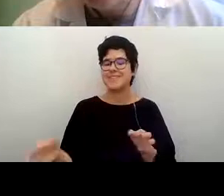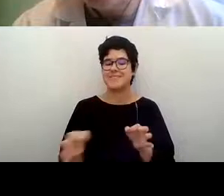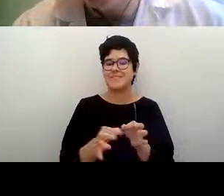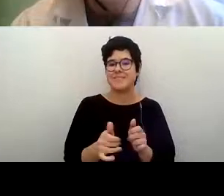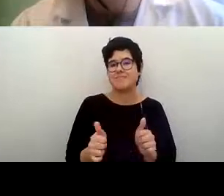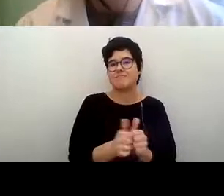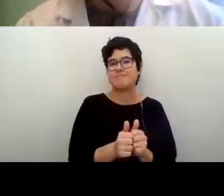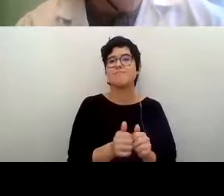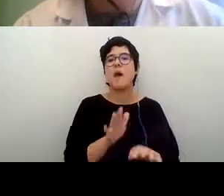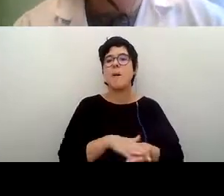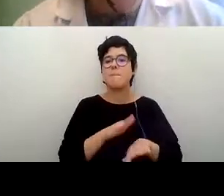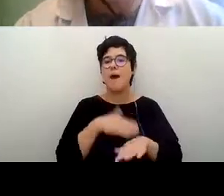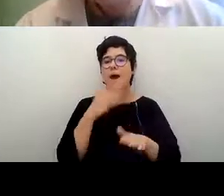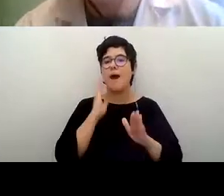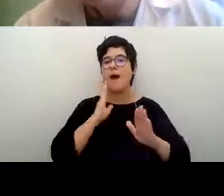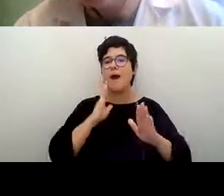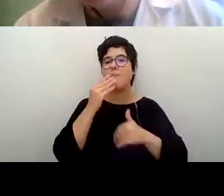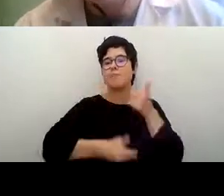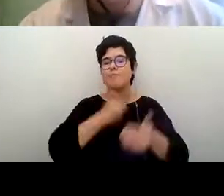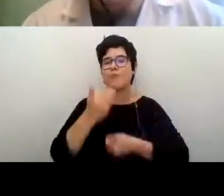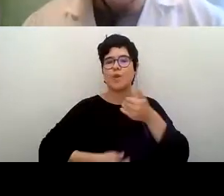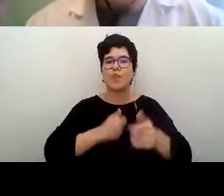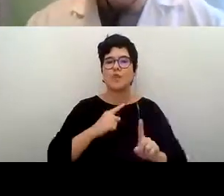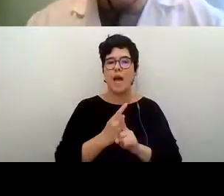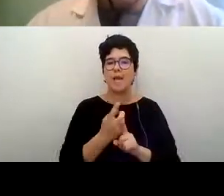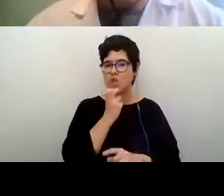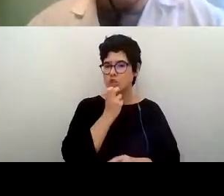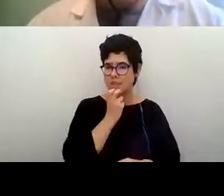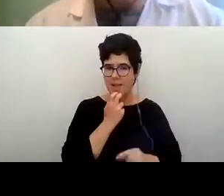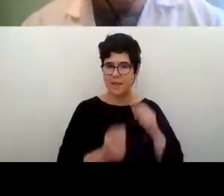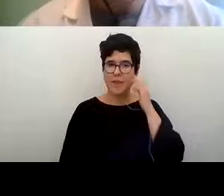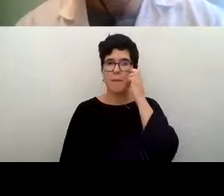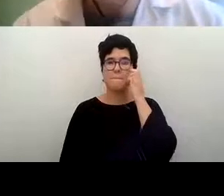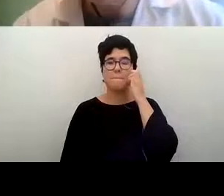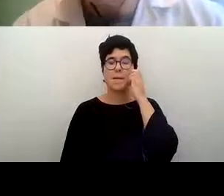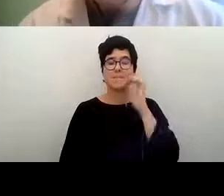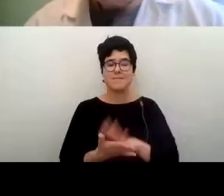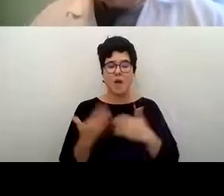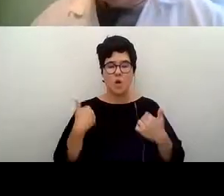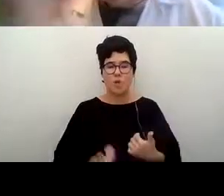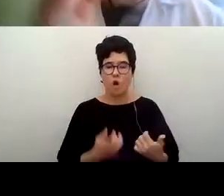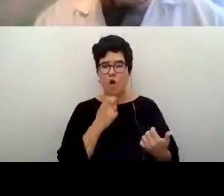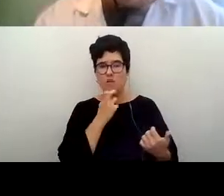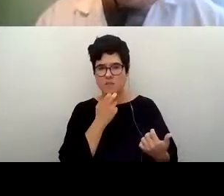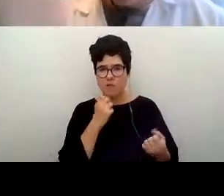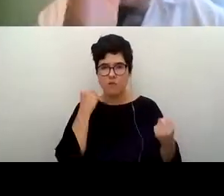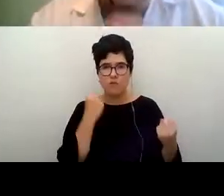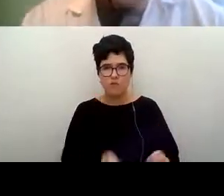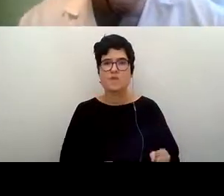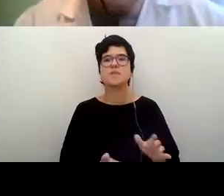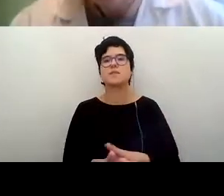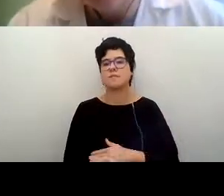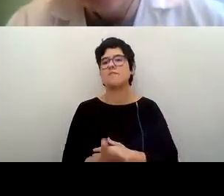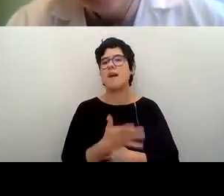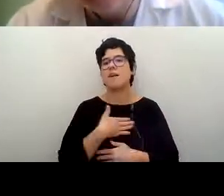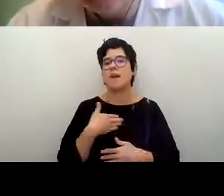el proceso de antioxidación, cuando hay una excesiva oxidación del organismo y queremos compensarlo y eliminar todos